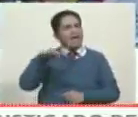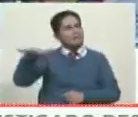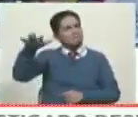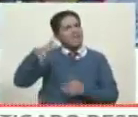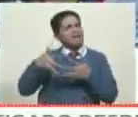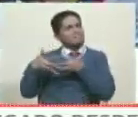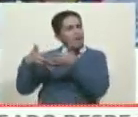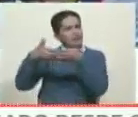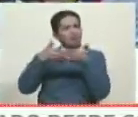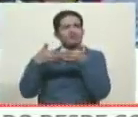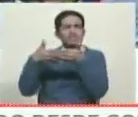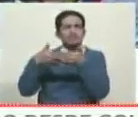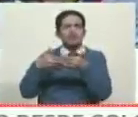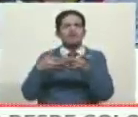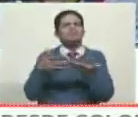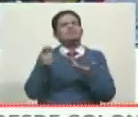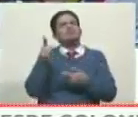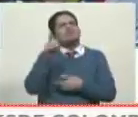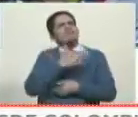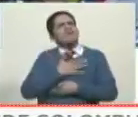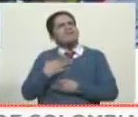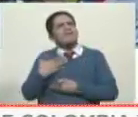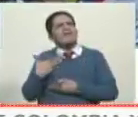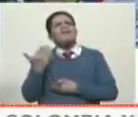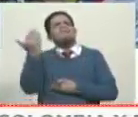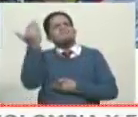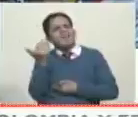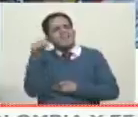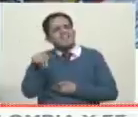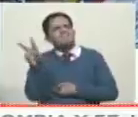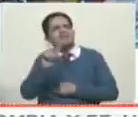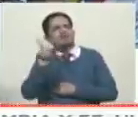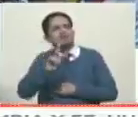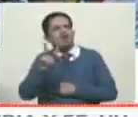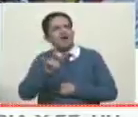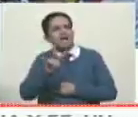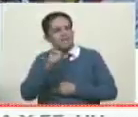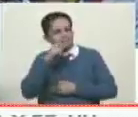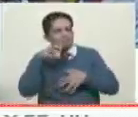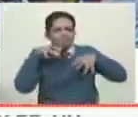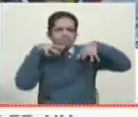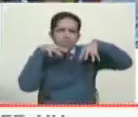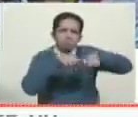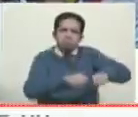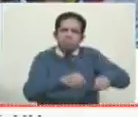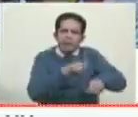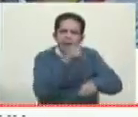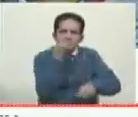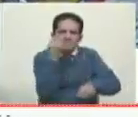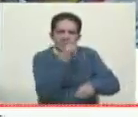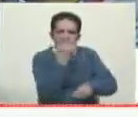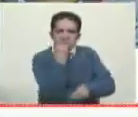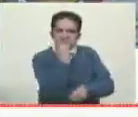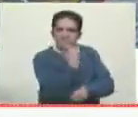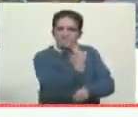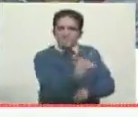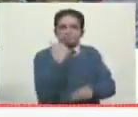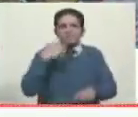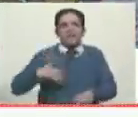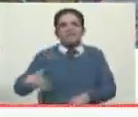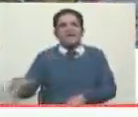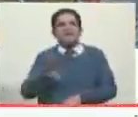imperialismo que quieren venirse a venezuela a ponerle las guerras la riqueza de nuestro país